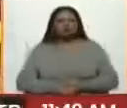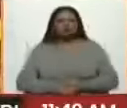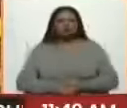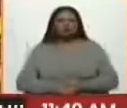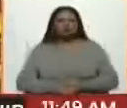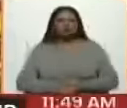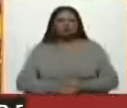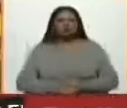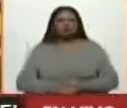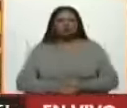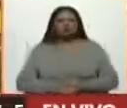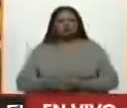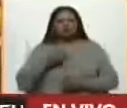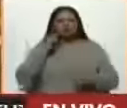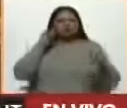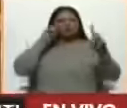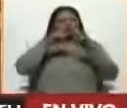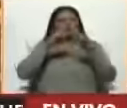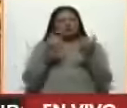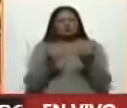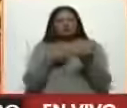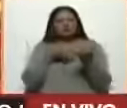Nosotros llevamos unas proyecciones.